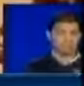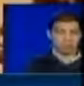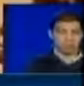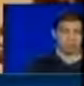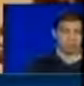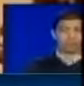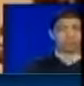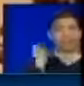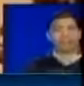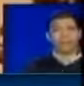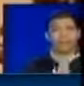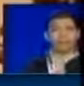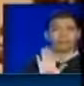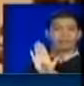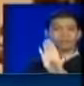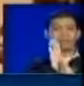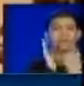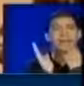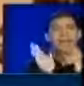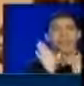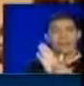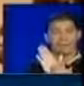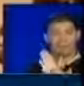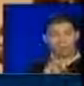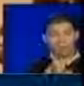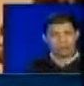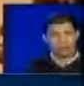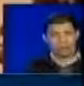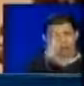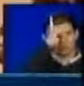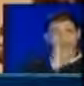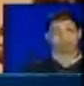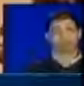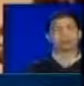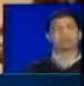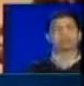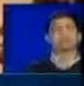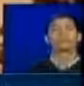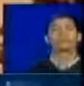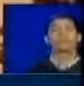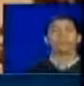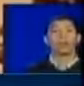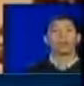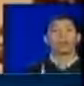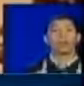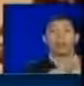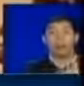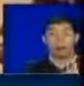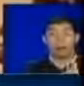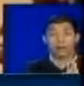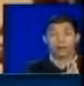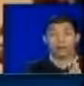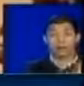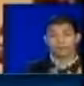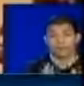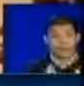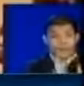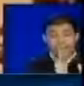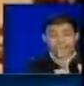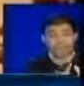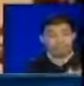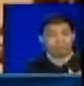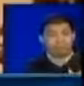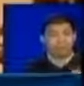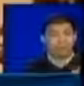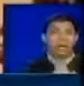República. Por eso procedo en esa dirección. La ley es la ley, por dura